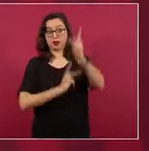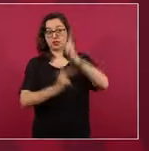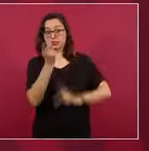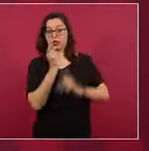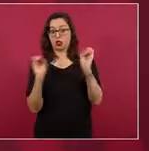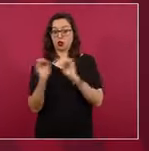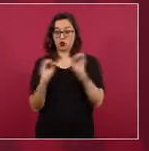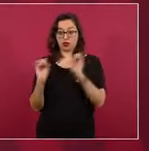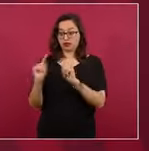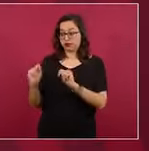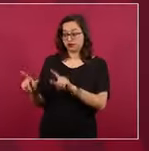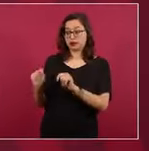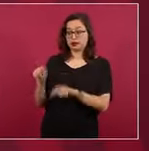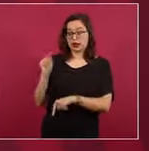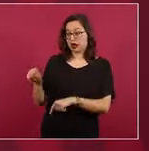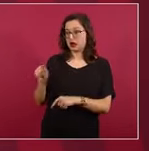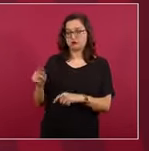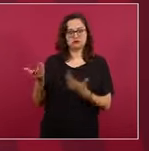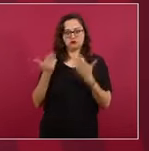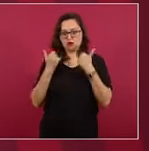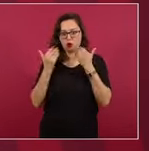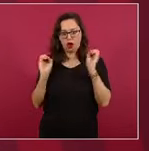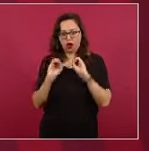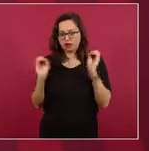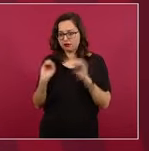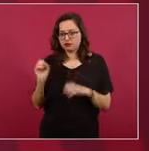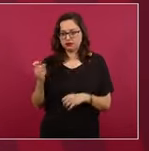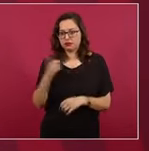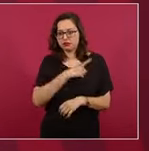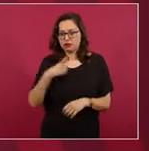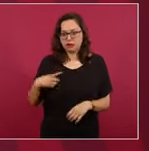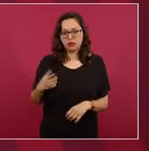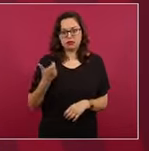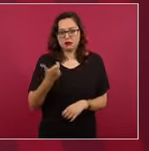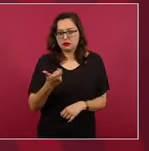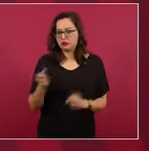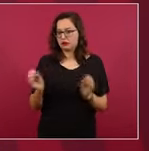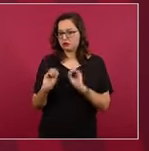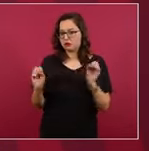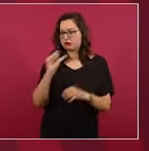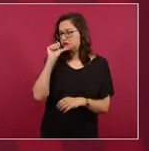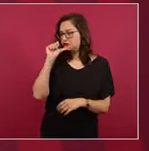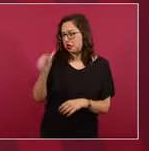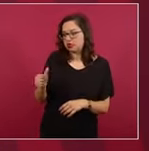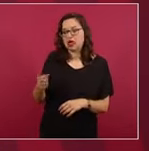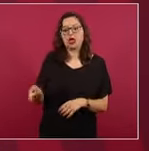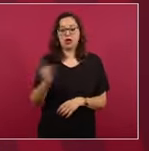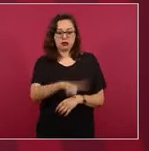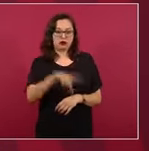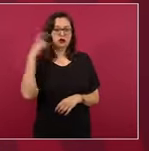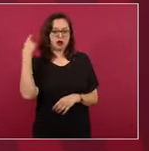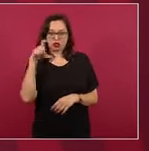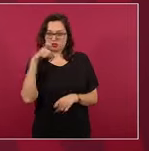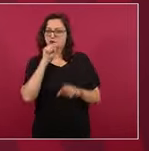y el actual, repito, el gobernador Curi, lo hace bien.